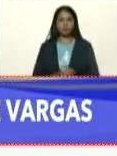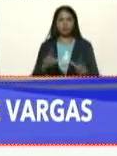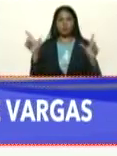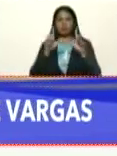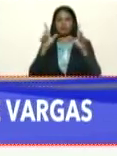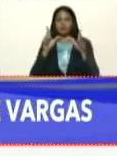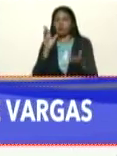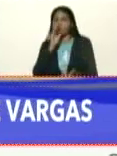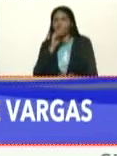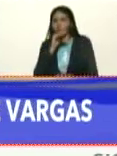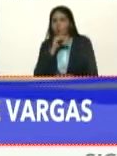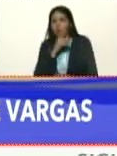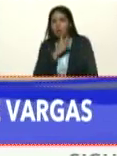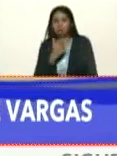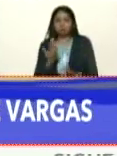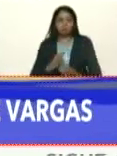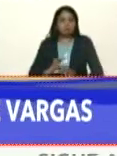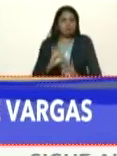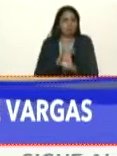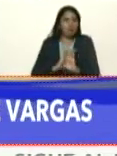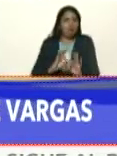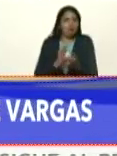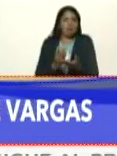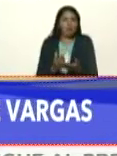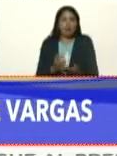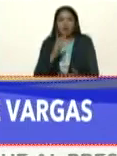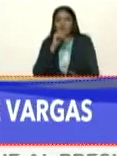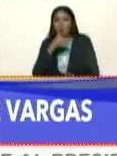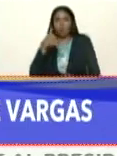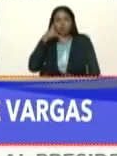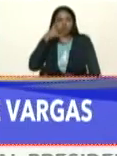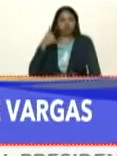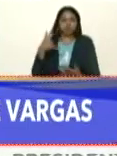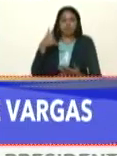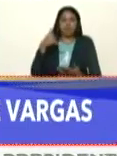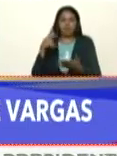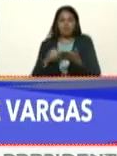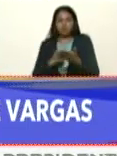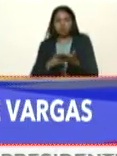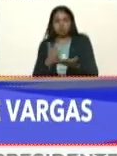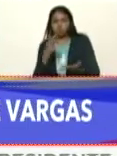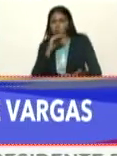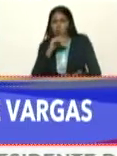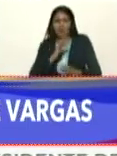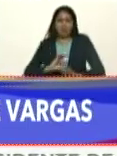televisión vía satélite, no había teléfonos celulares, no había telefonía.